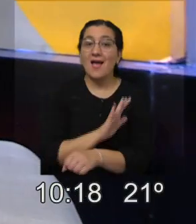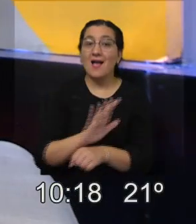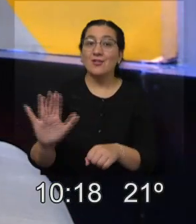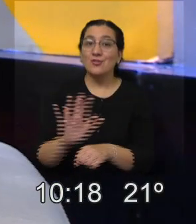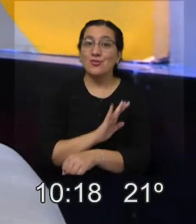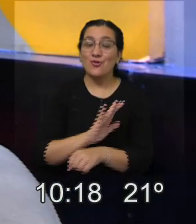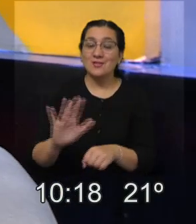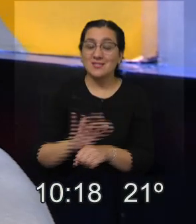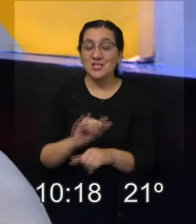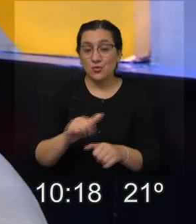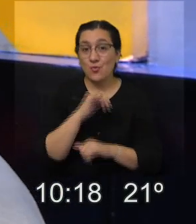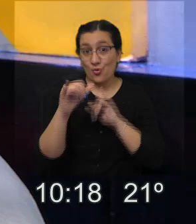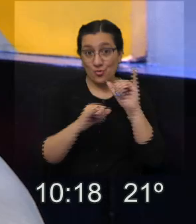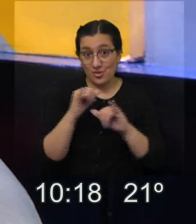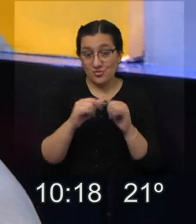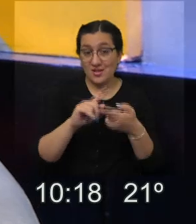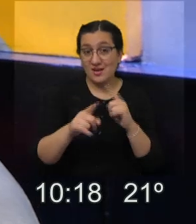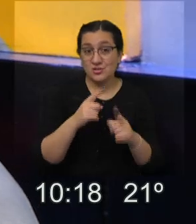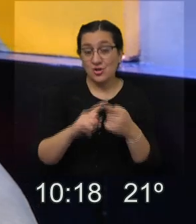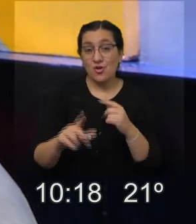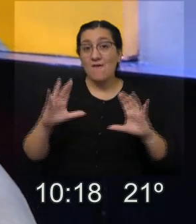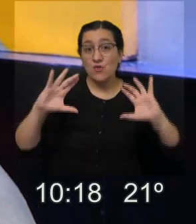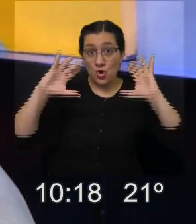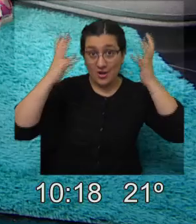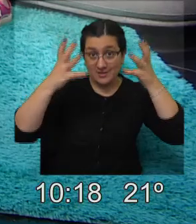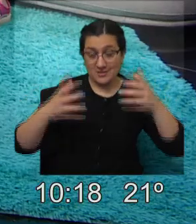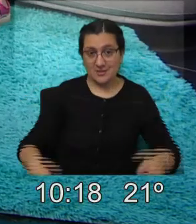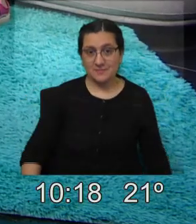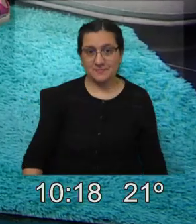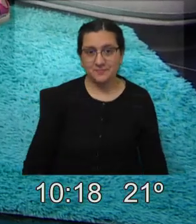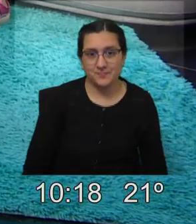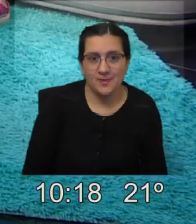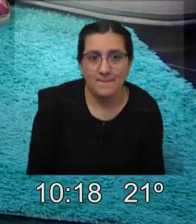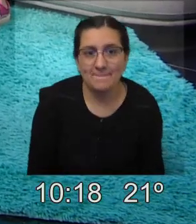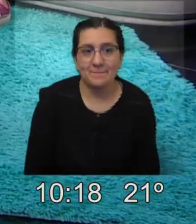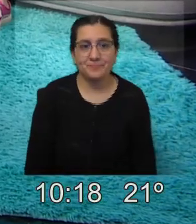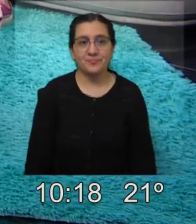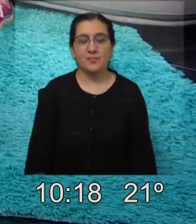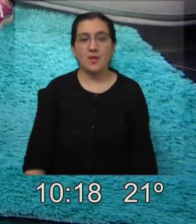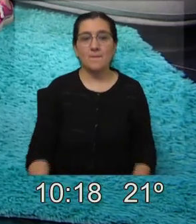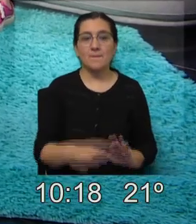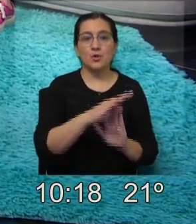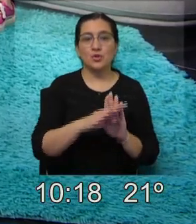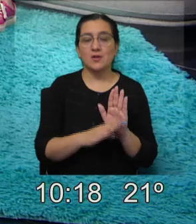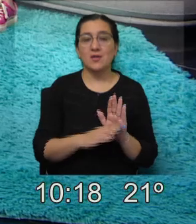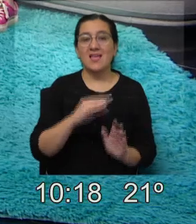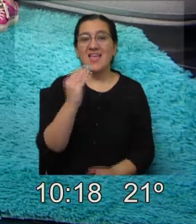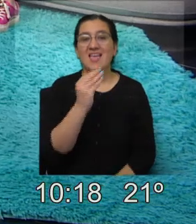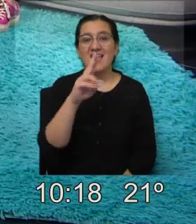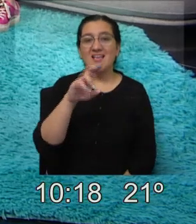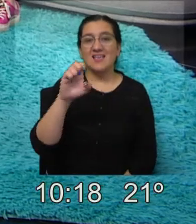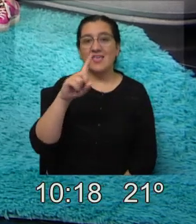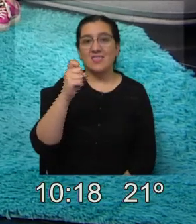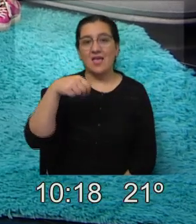obra que estuvimos comentando, que tiene que ver con la violencia también entre nosotros los seres humanos. Protocolo del Quebranto. Muy buenos días,